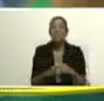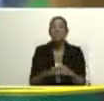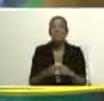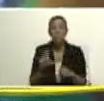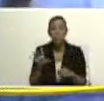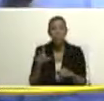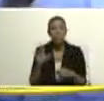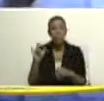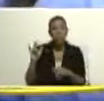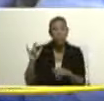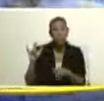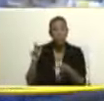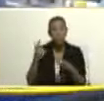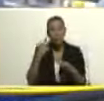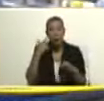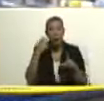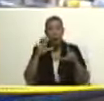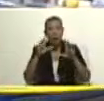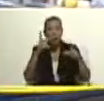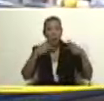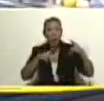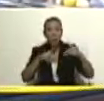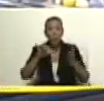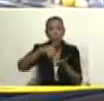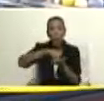tienen redes sociales? ¿Qué tienen?